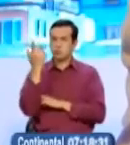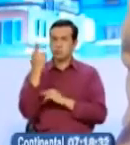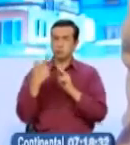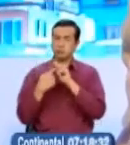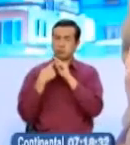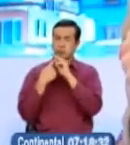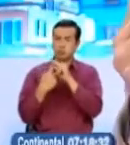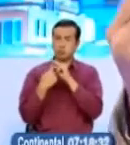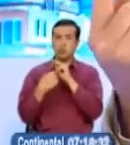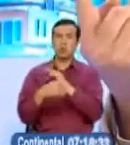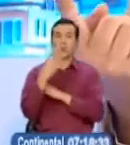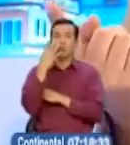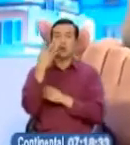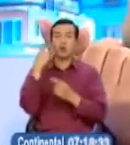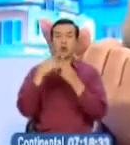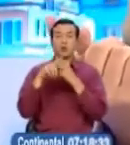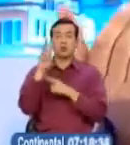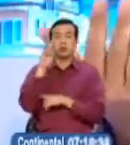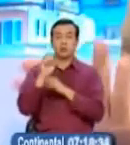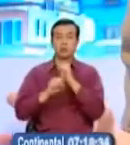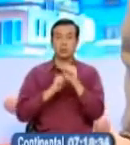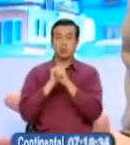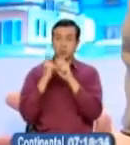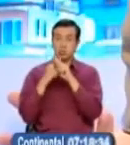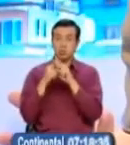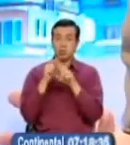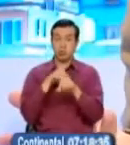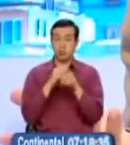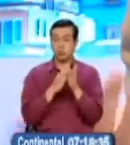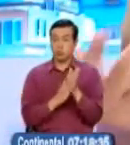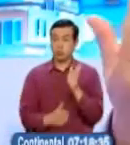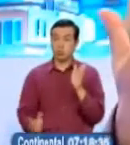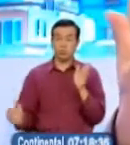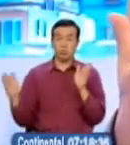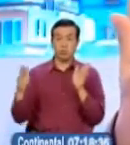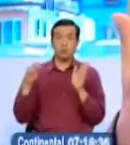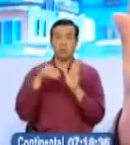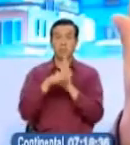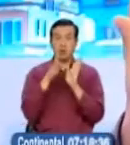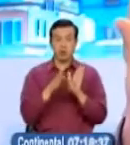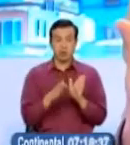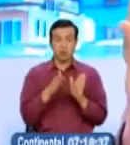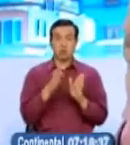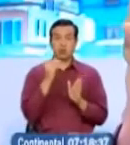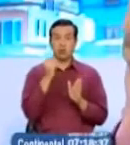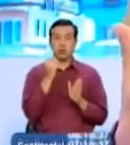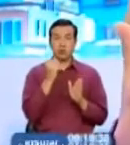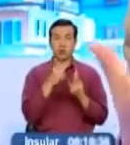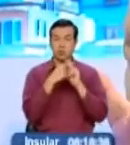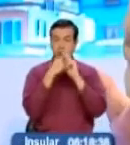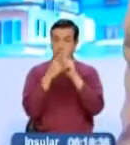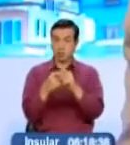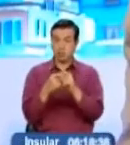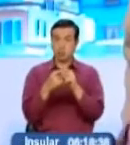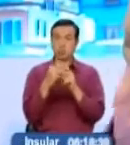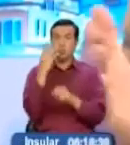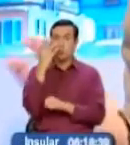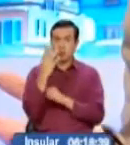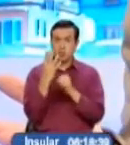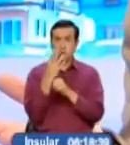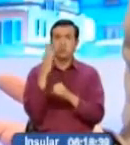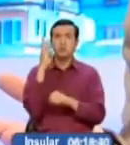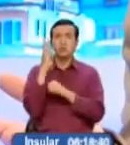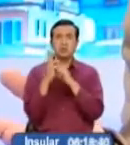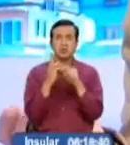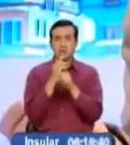créditos de 4 a 6 años plazo, que es bastante. Si un banquero te da un crédito de